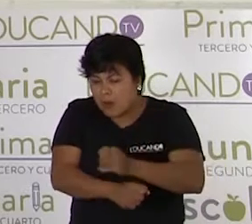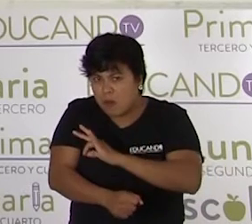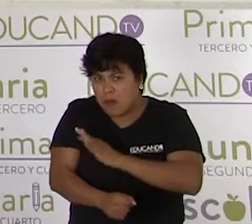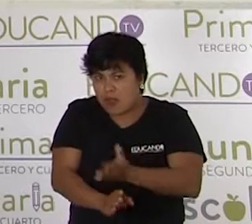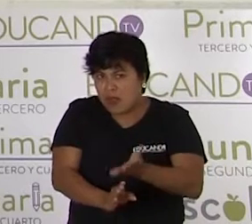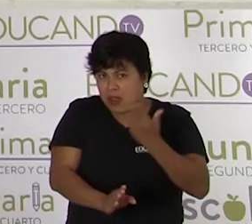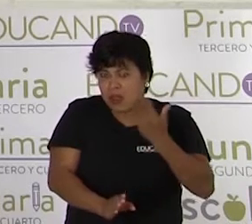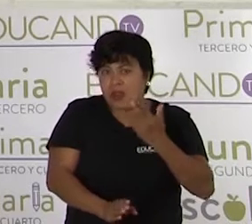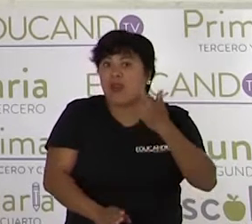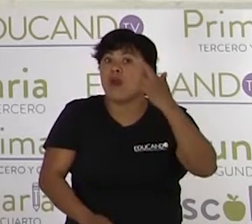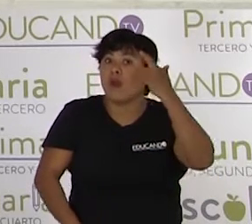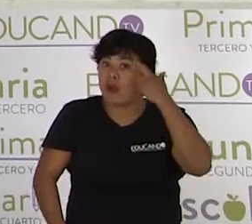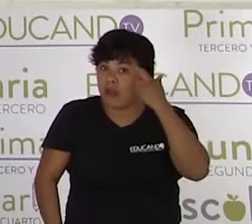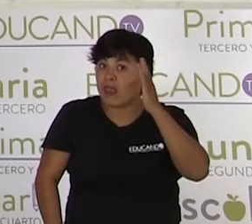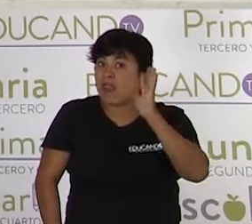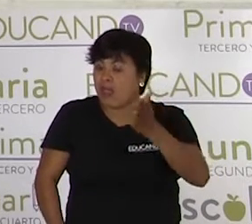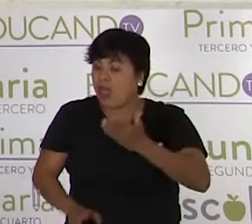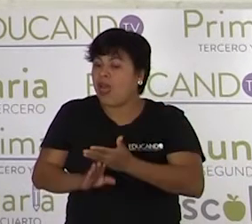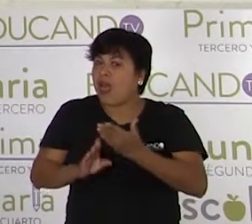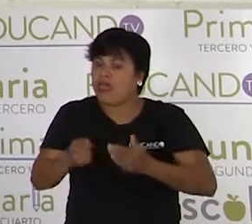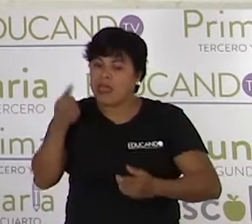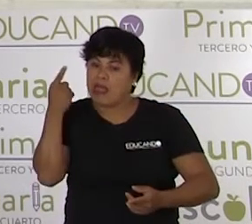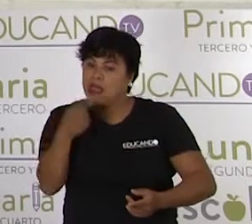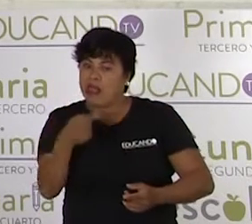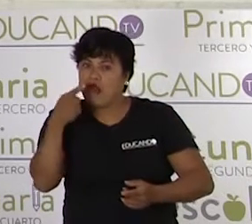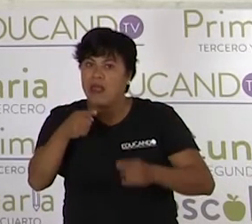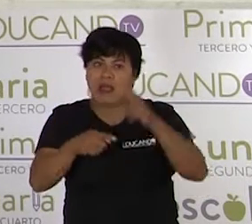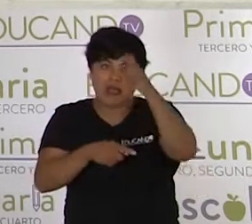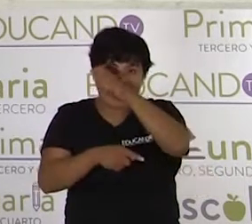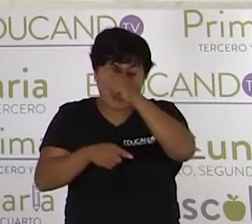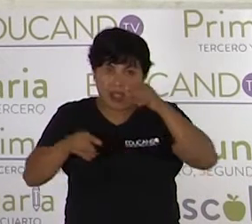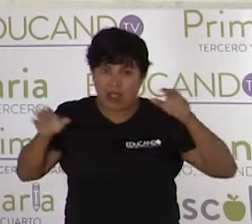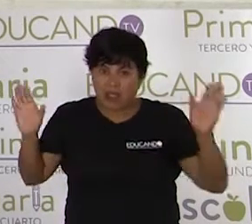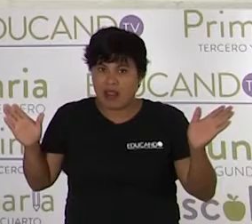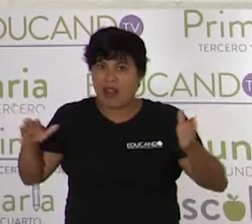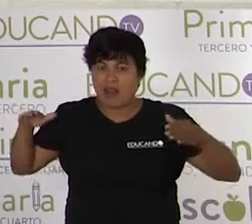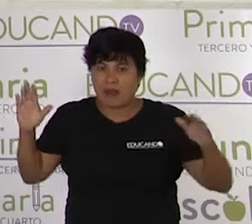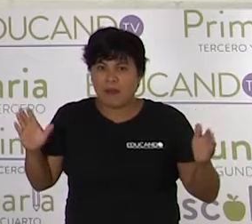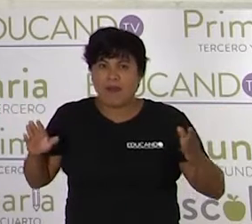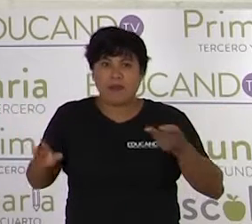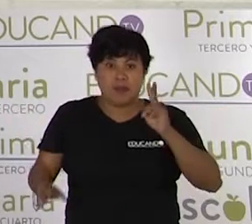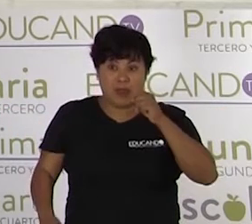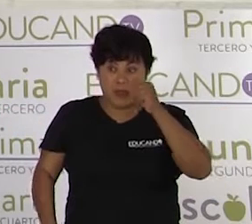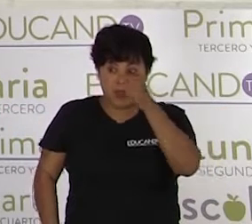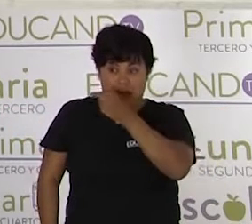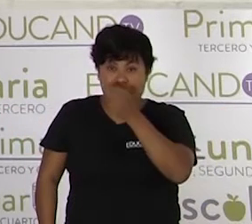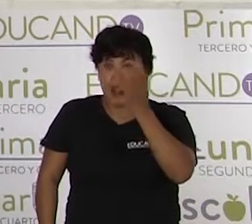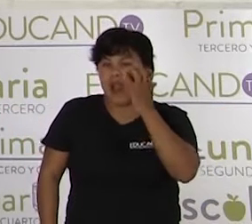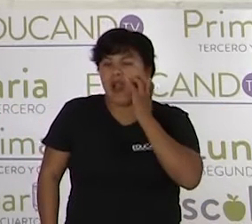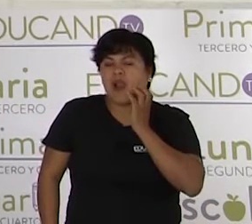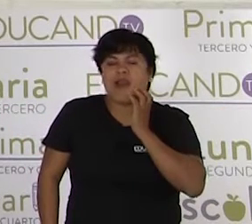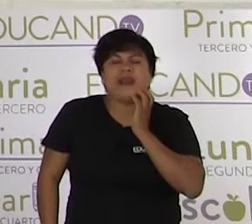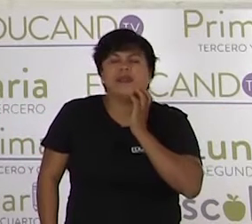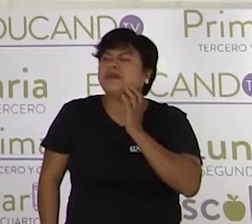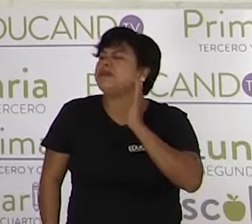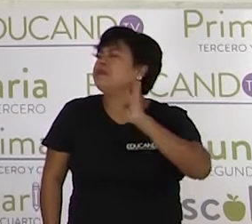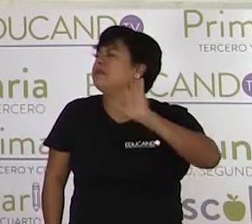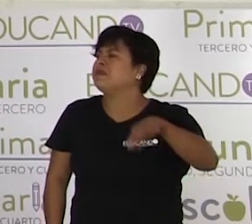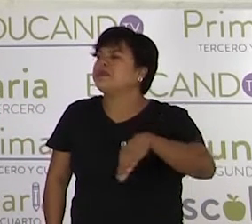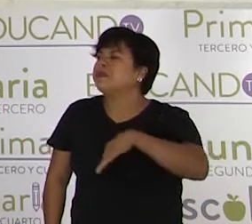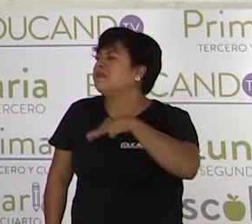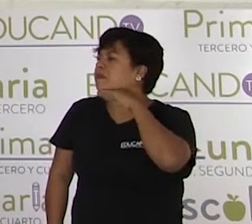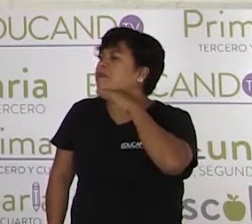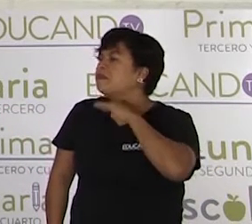Acuérdate que ya tenía una advertencia del águila, pero él no había hecho caso.